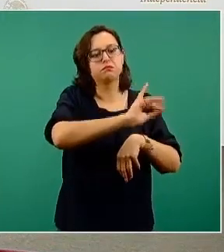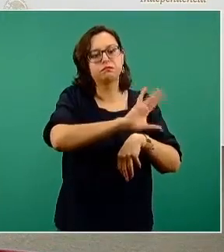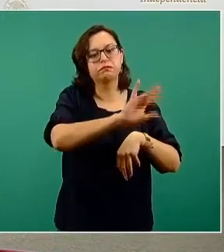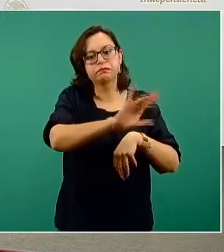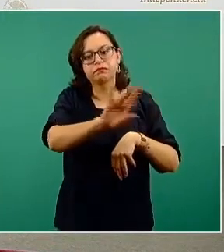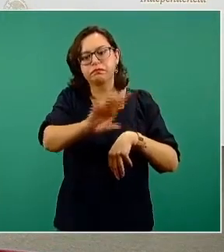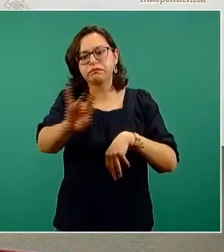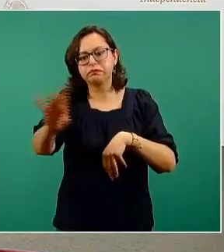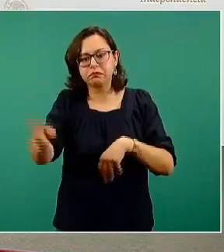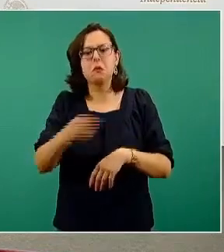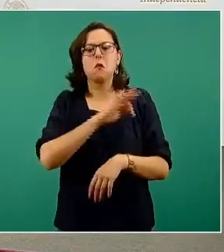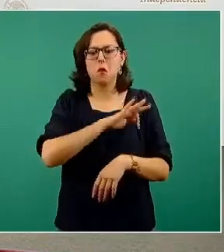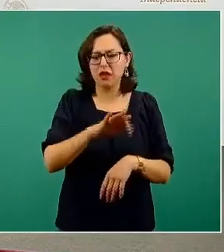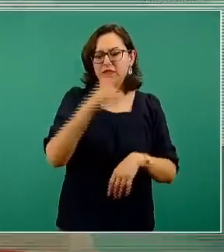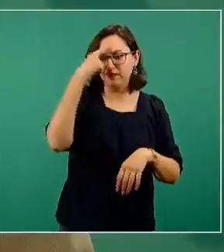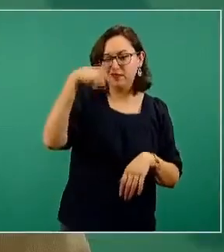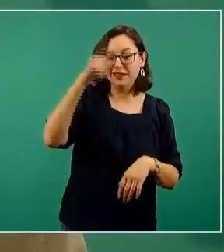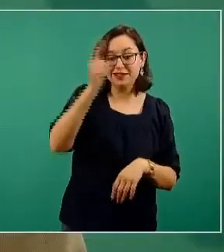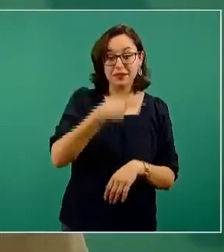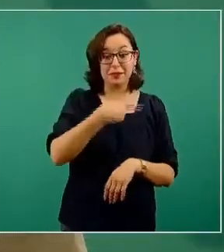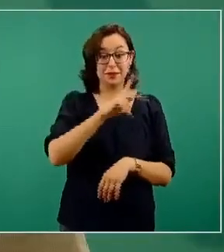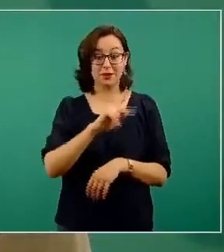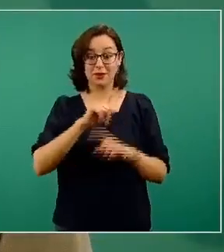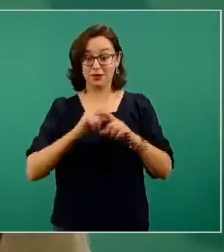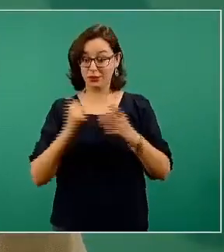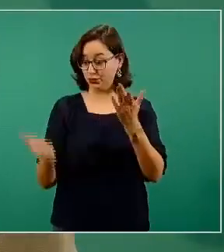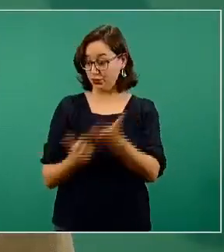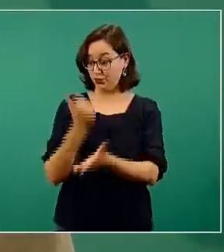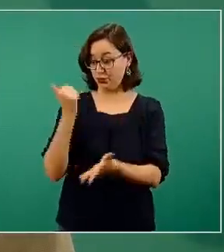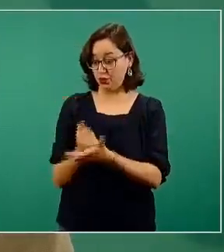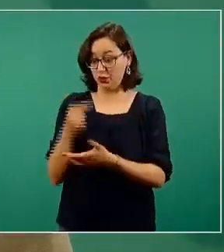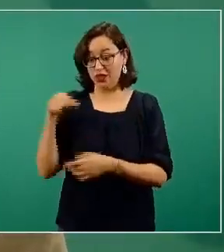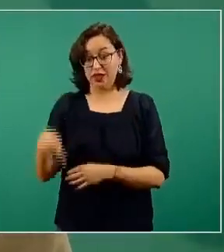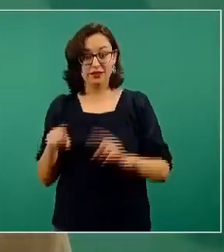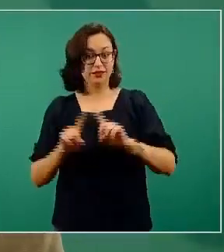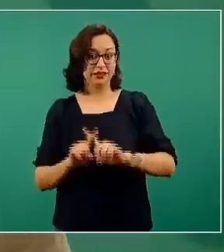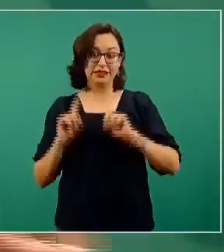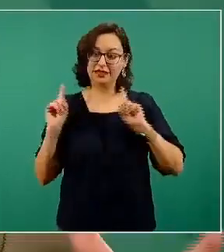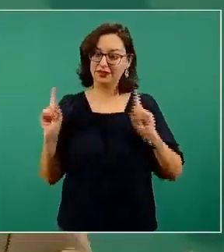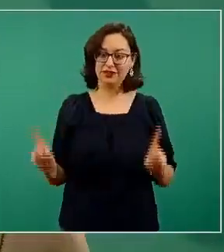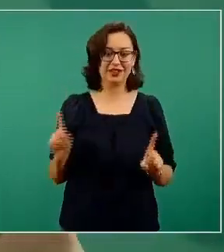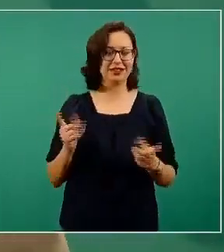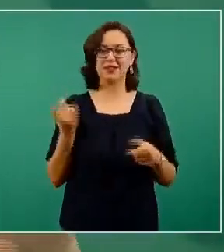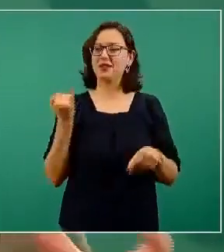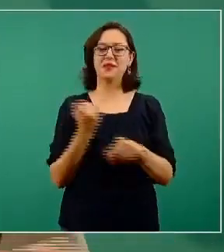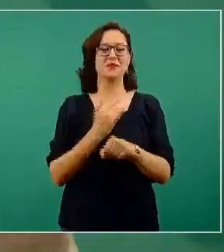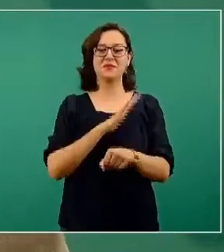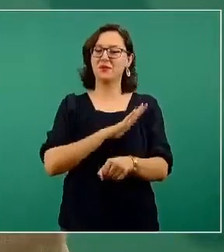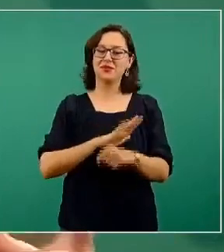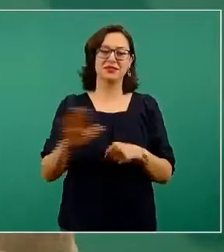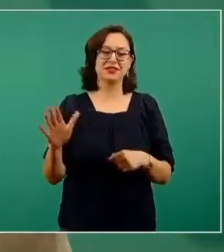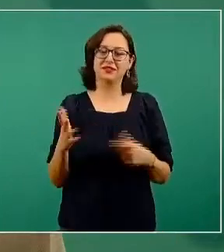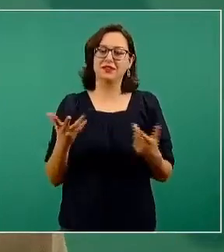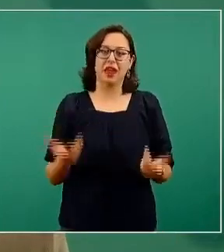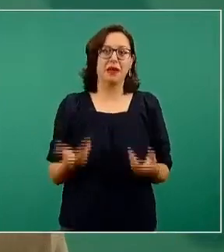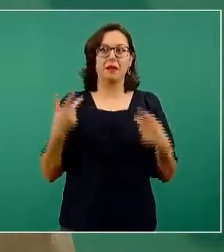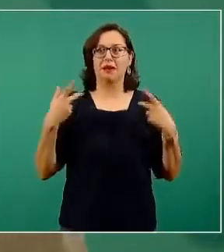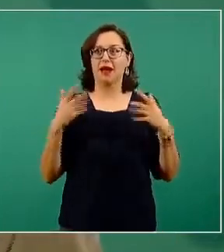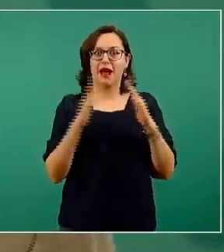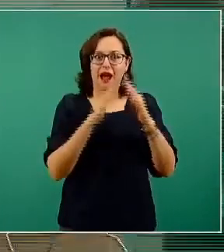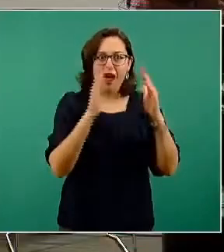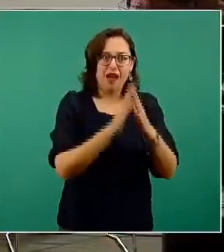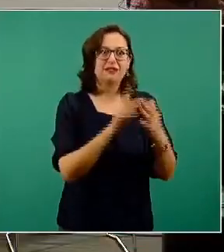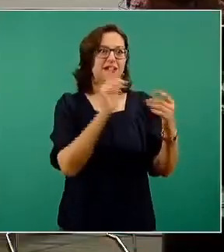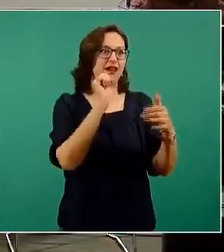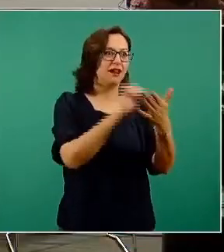a las ciudades, pues ya los mecanismos de convocatoria tradicional, necesitarías un ejército de personas yendo a las